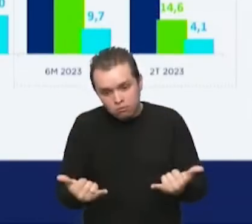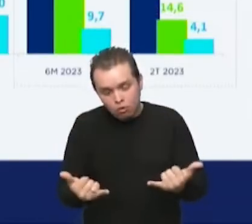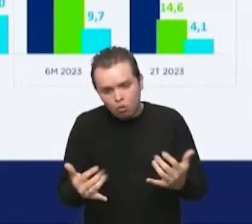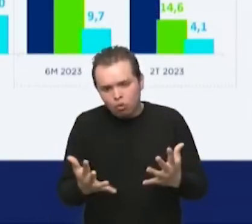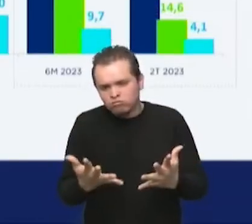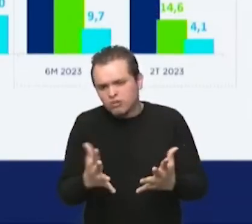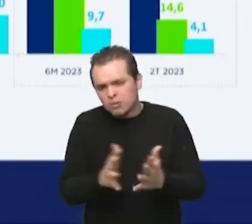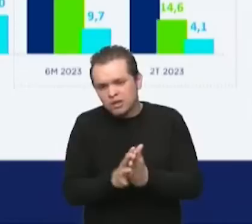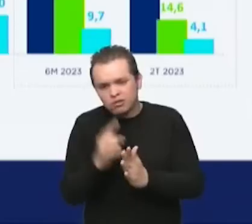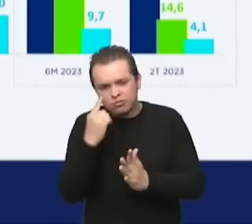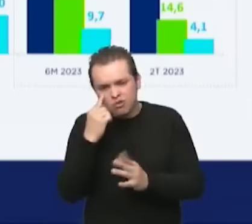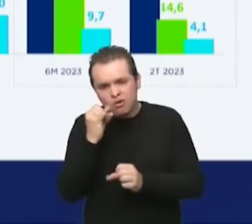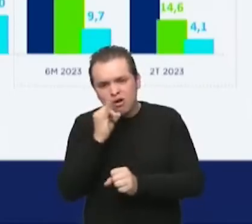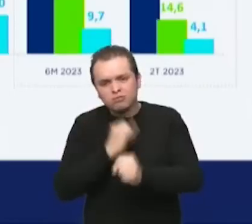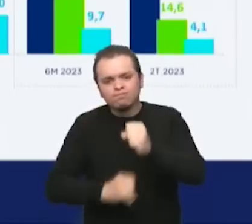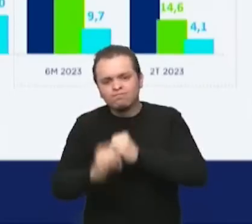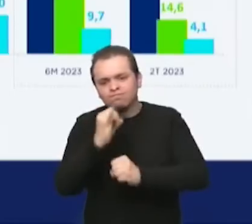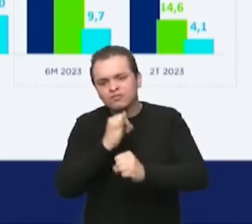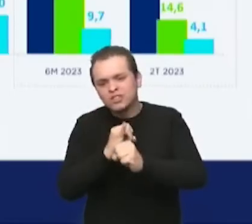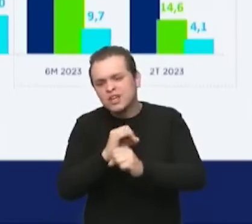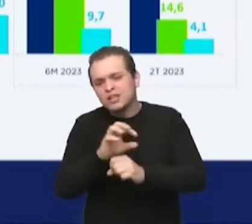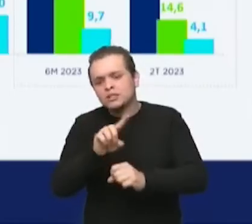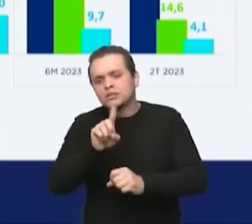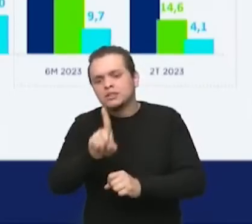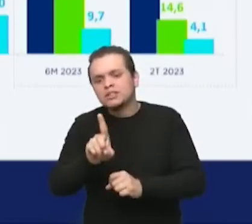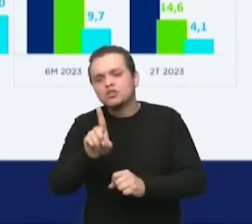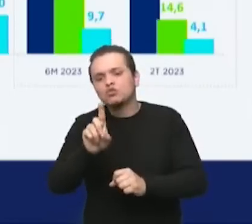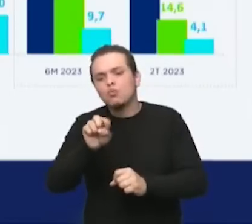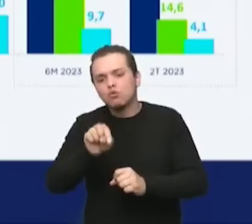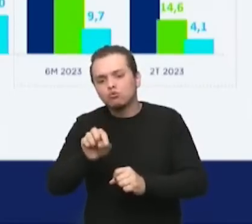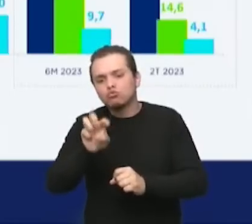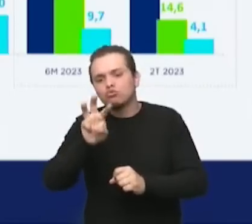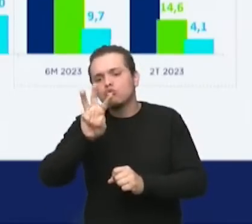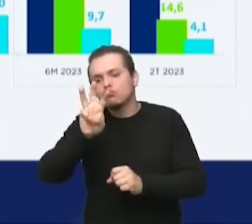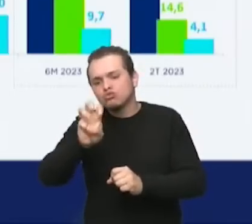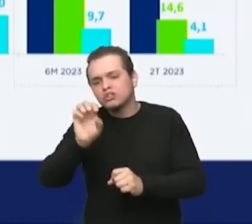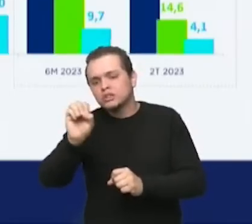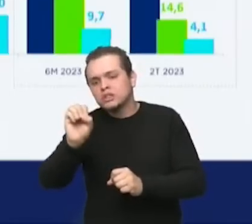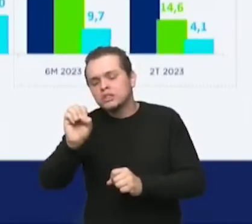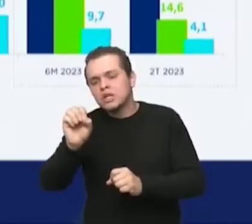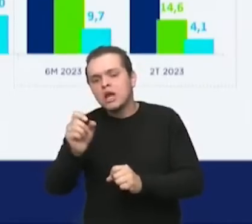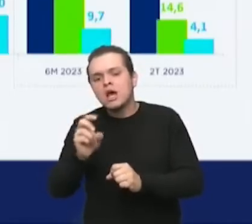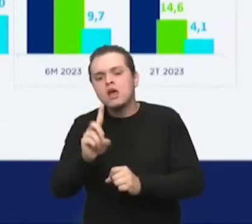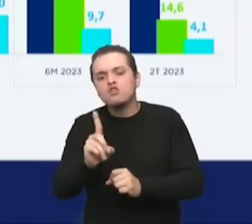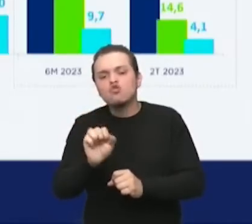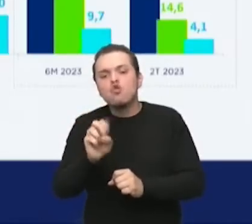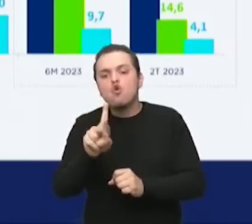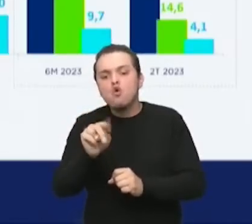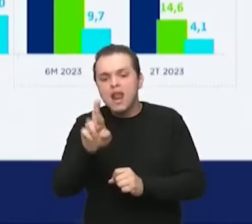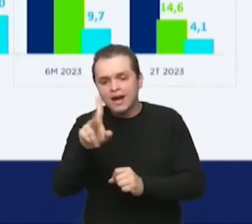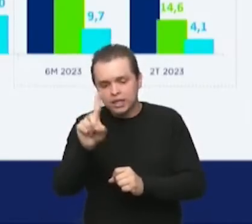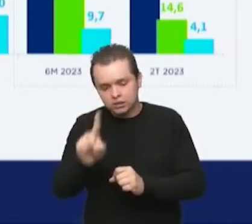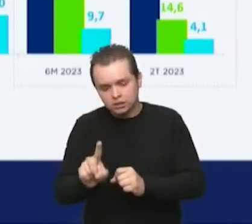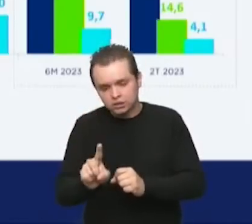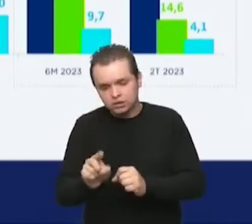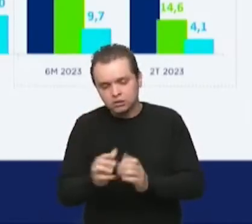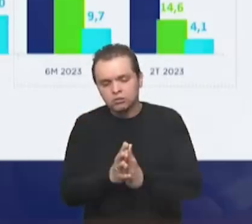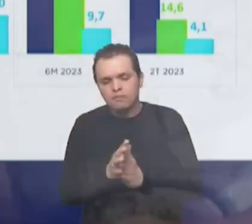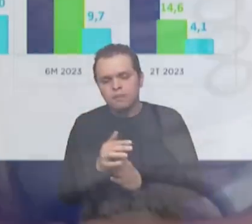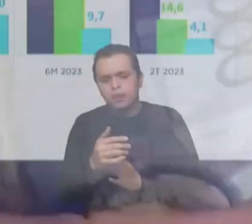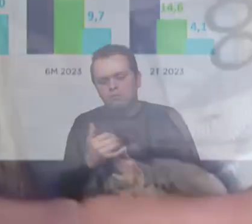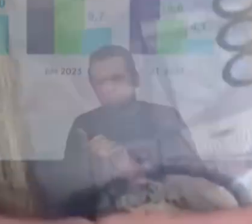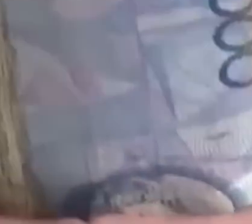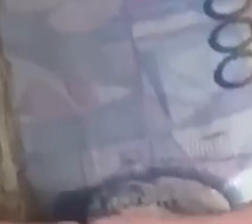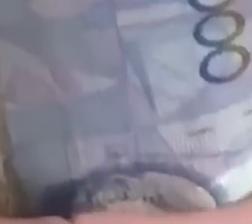de precio de referencia internacional de 80 dólares el barrio no obstante los resultados en términos